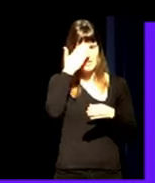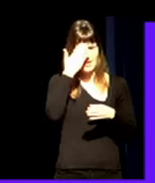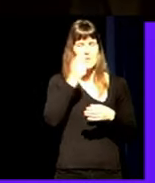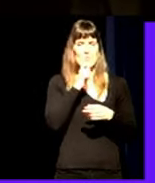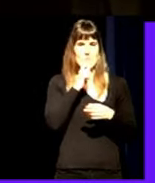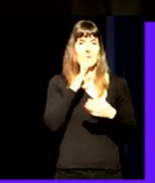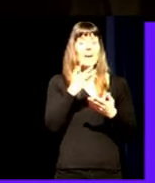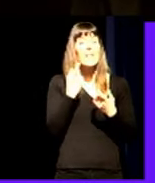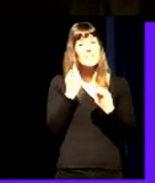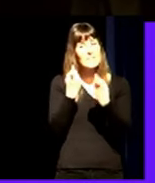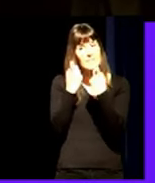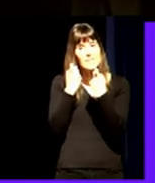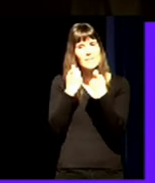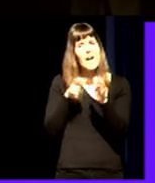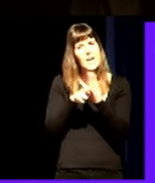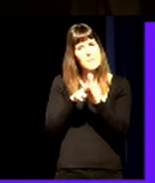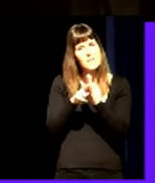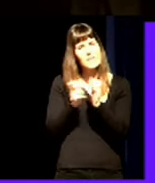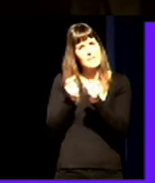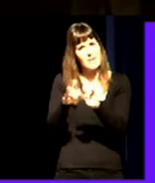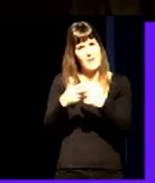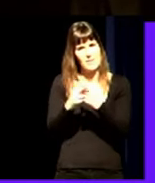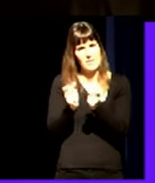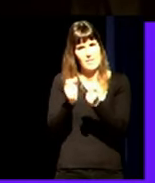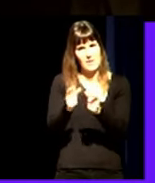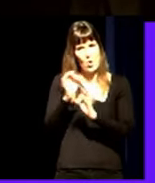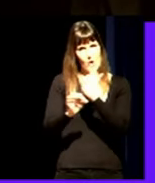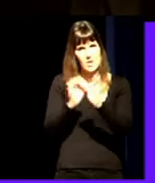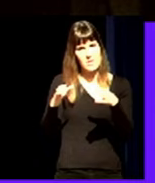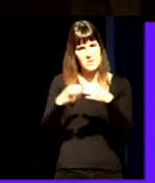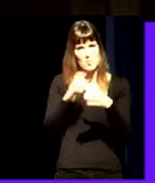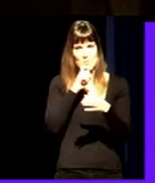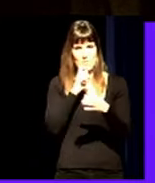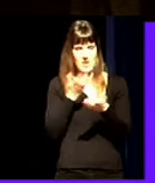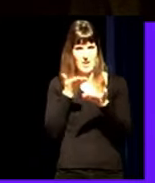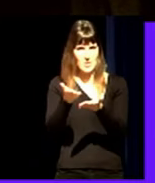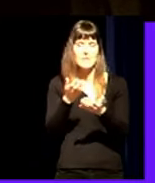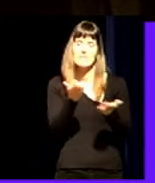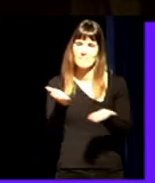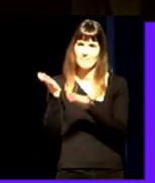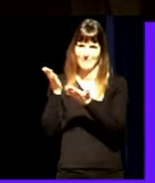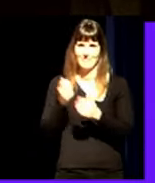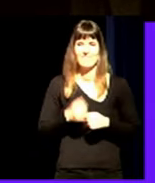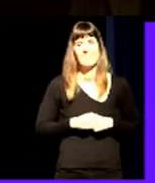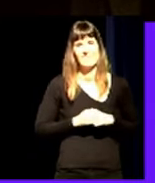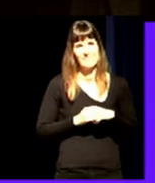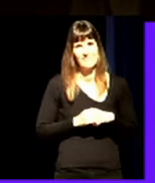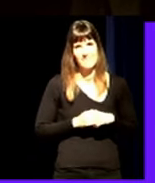falta dotarles de herramientas y ayudarles también a organizarse. José María, todo tuyo.